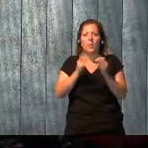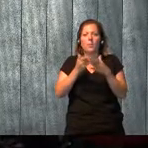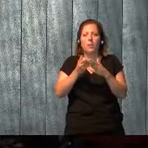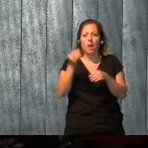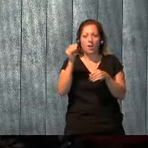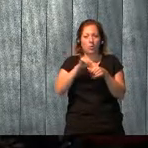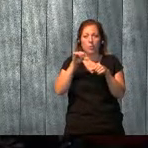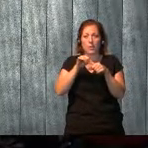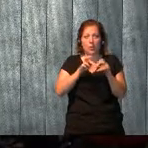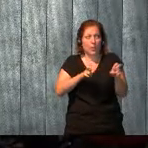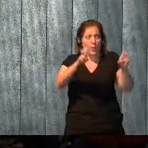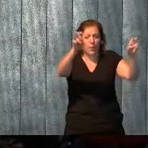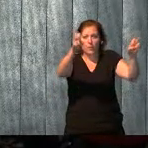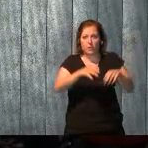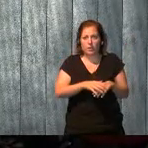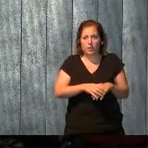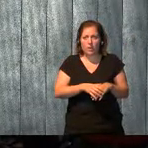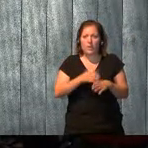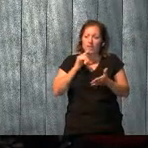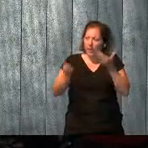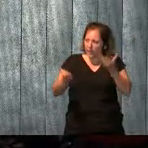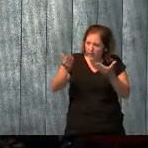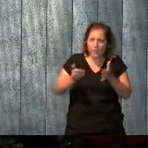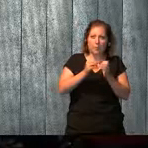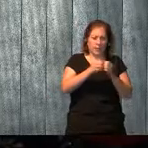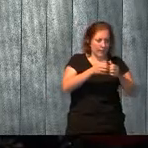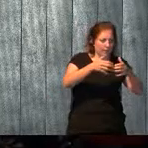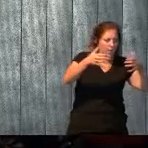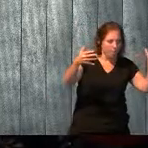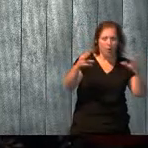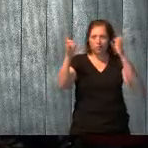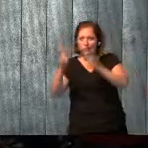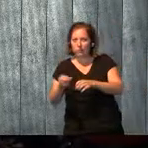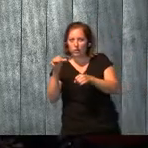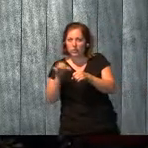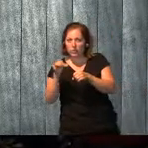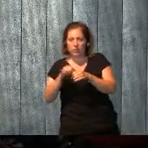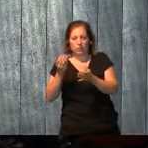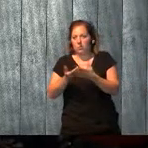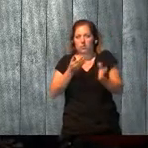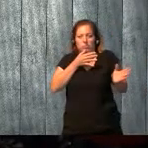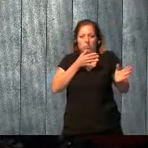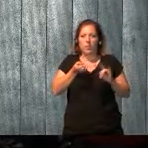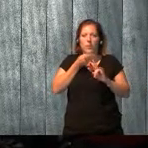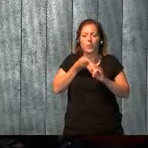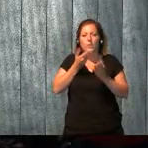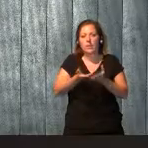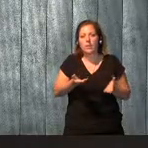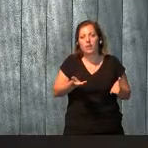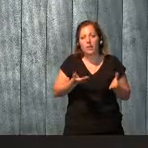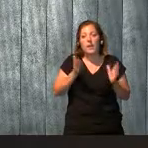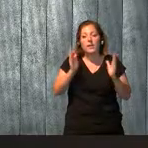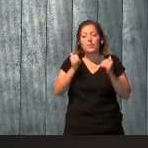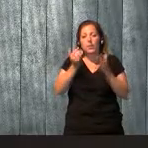El equilibrio entre desarrollo y disminución del consumo es fundamental. Y así como decía que una de las metas de Bogotá es ser modelo en